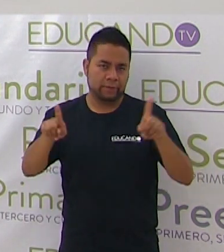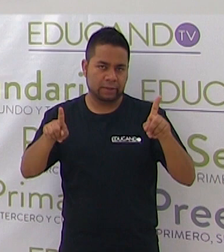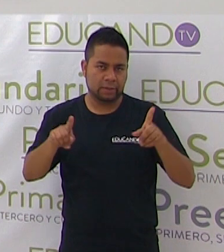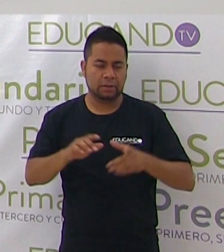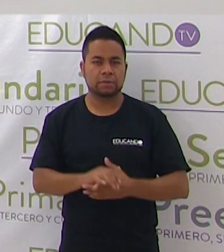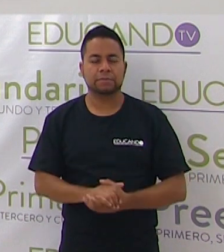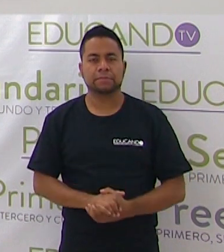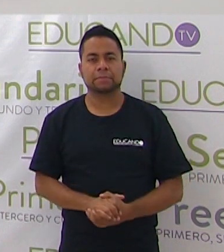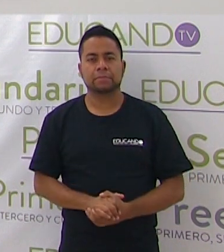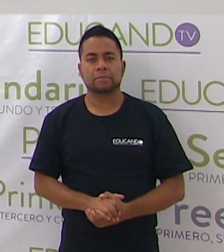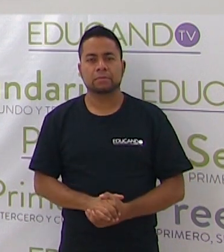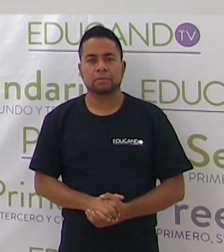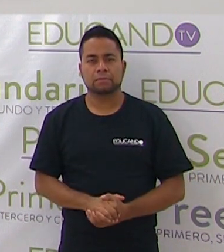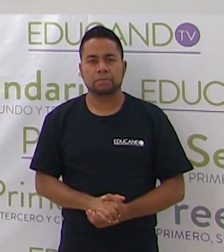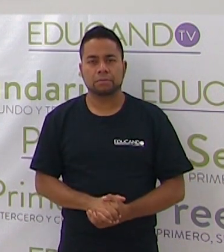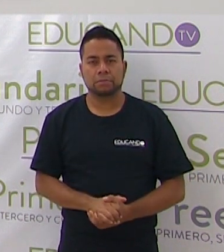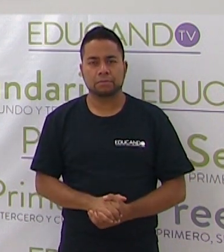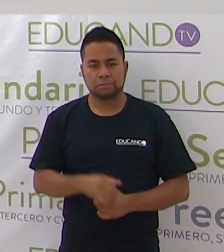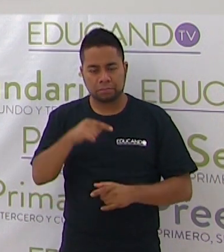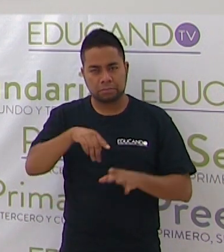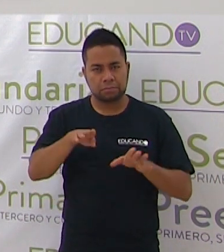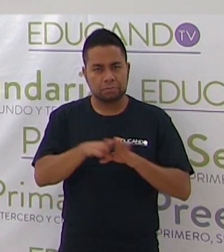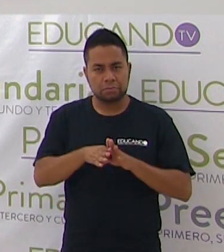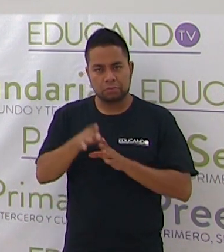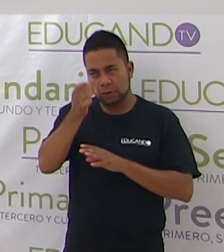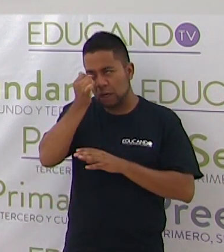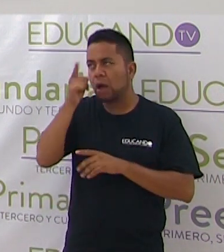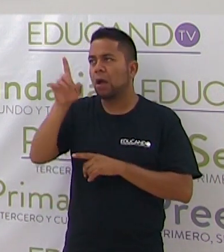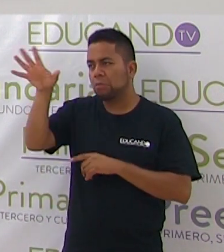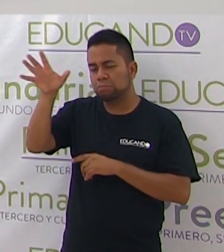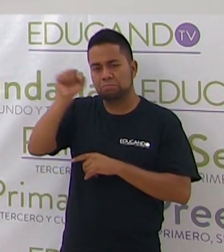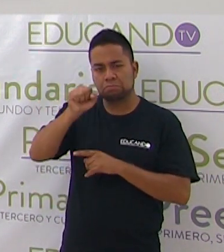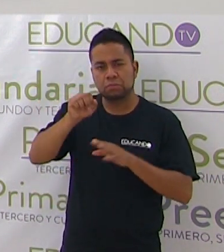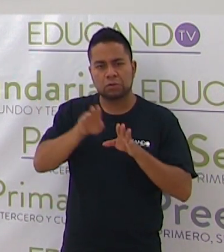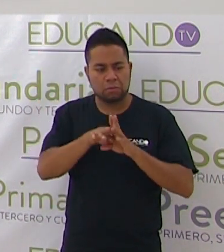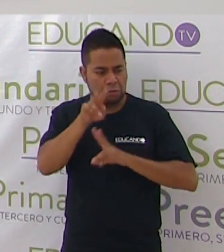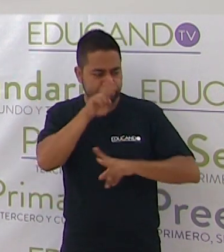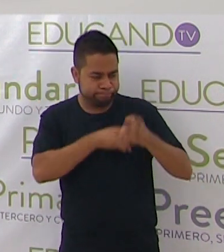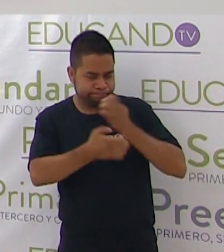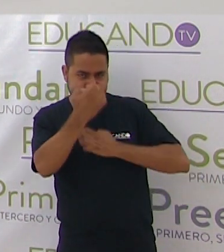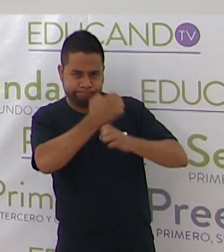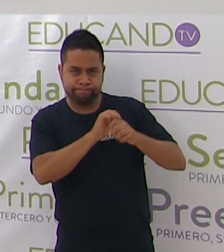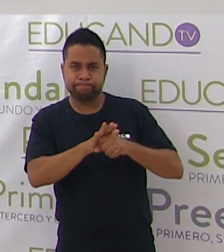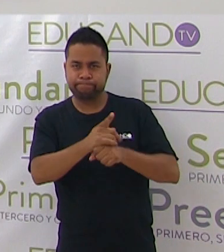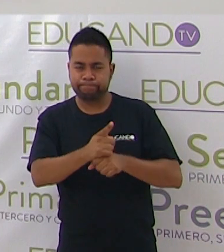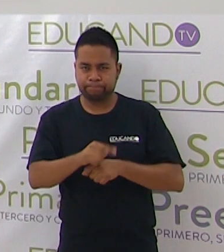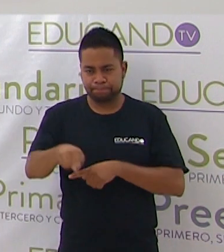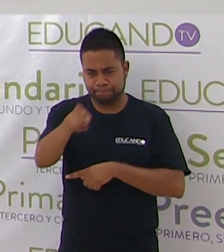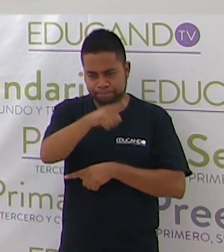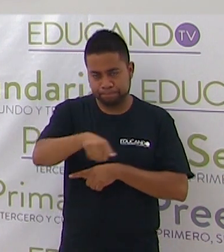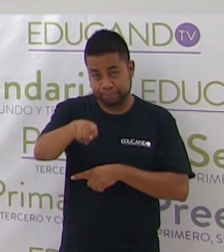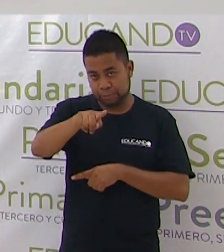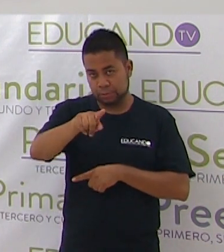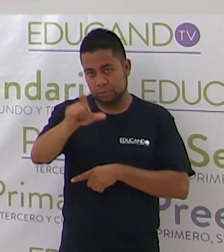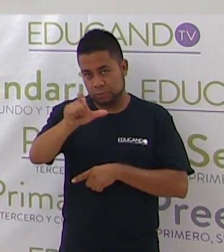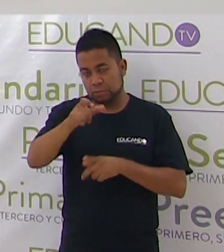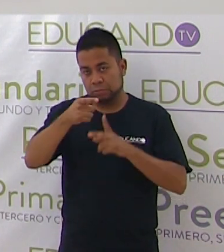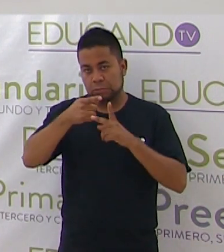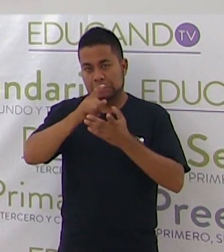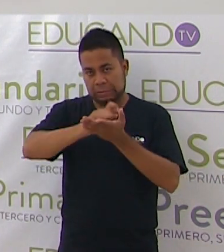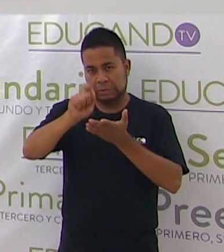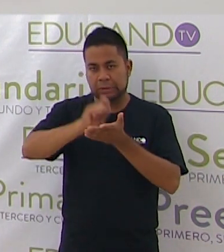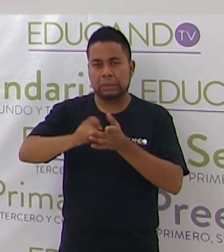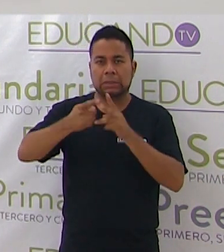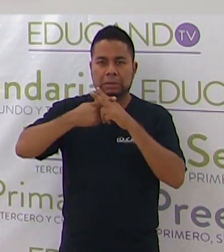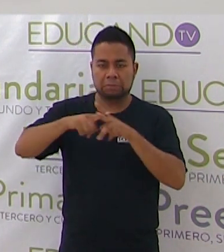a analizarlo desde el punto de vista del autor. ¿Y por qué? Porque ustedes cuando empiecen a escribir su